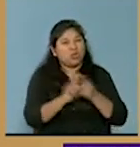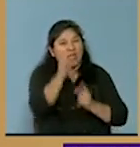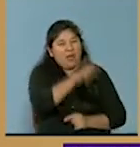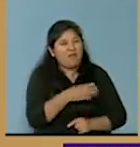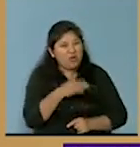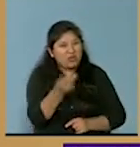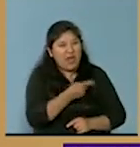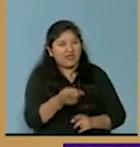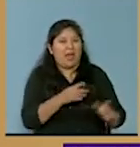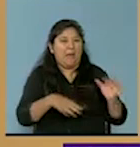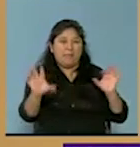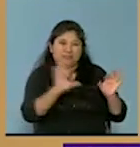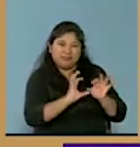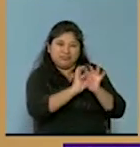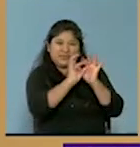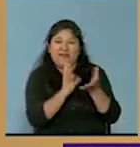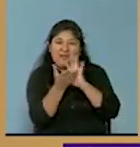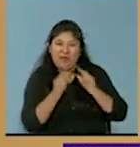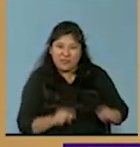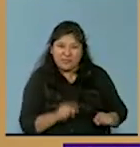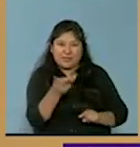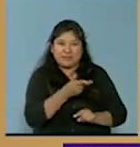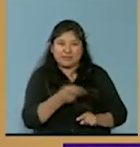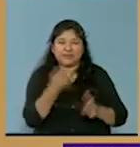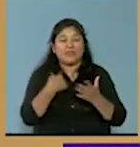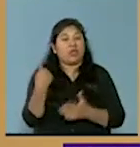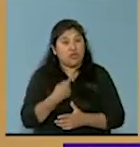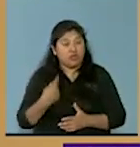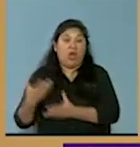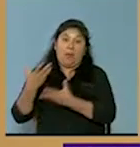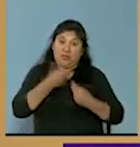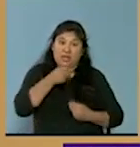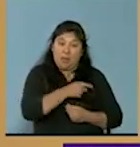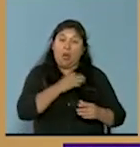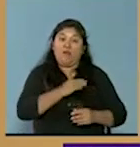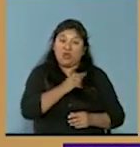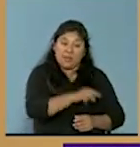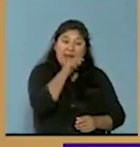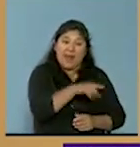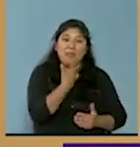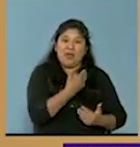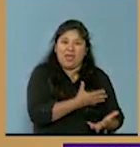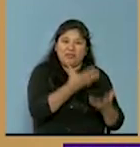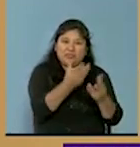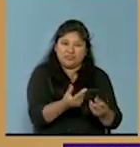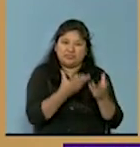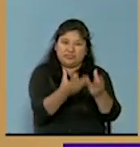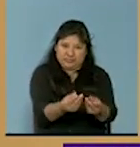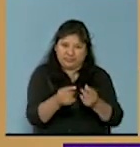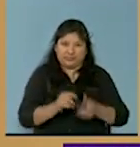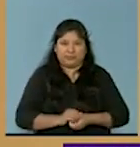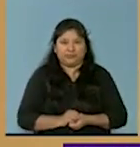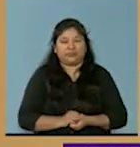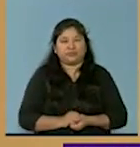viendo de cómo ayudar a ese voluntario a que pueda darle una mano por ejemplo ahora hay un joven que está en